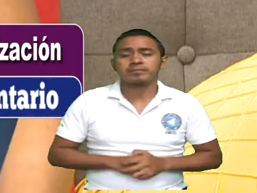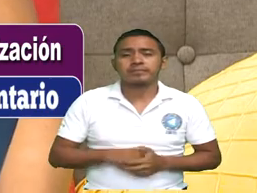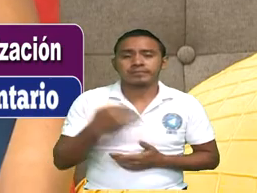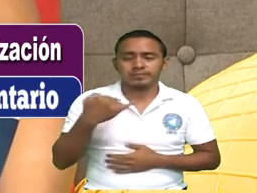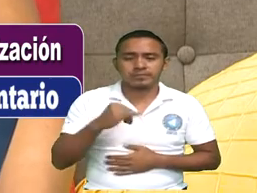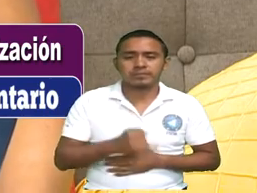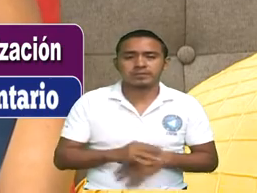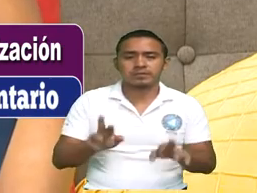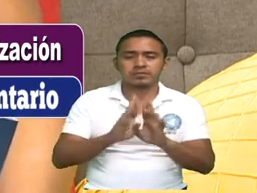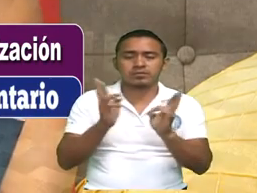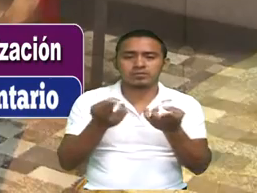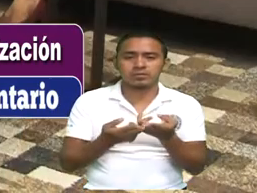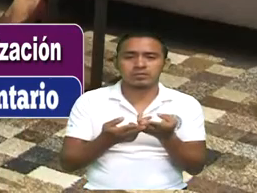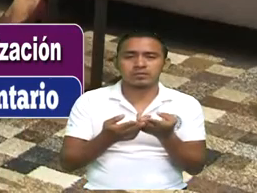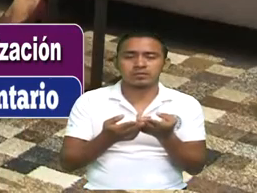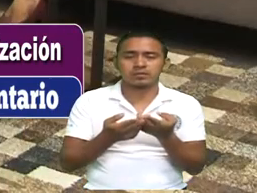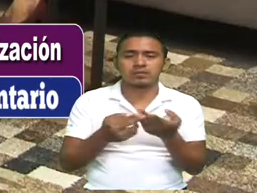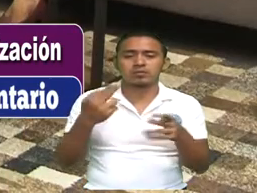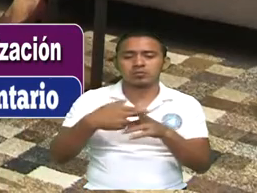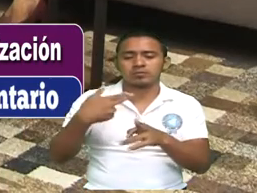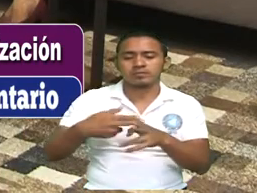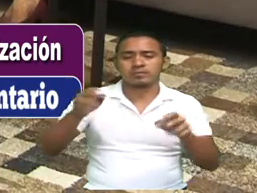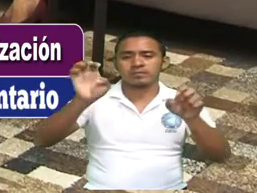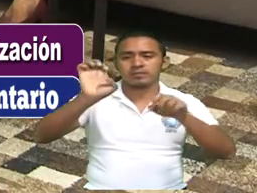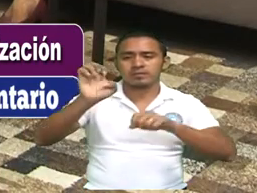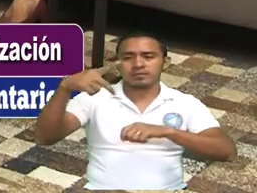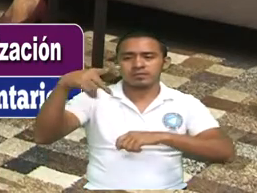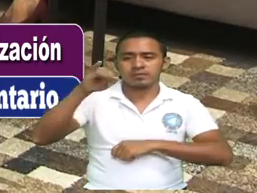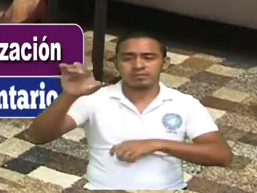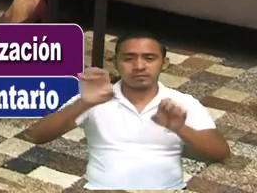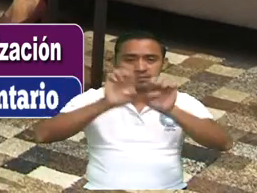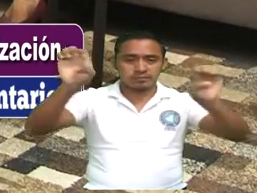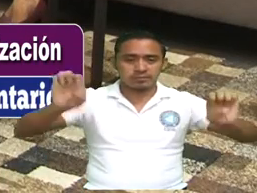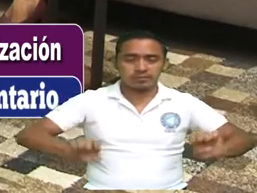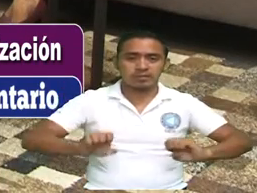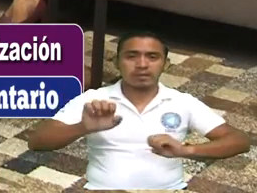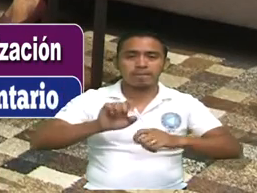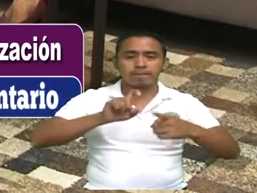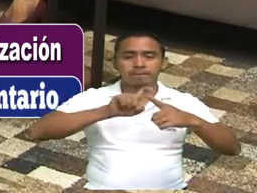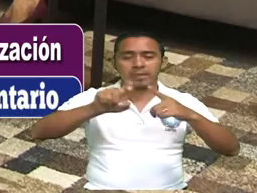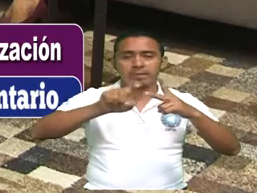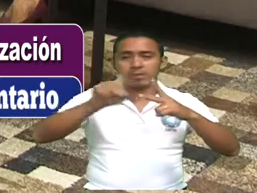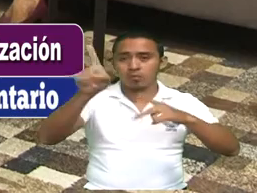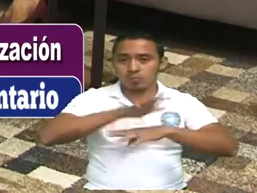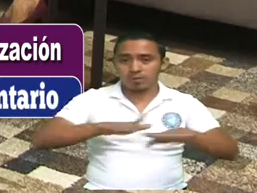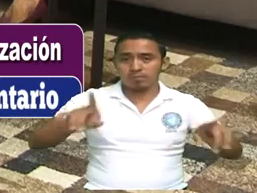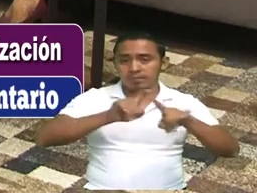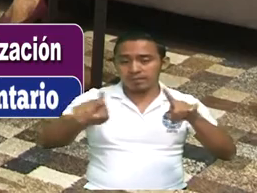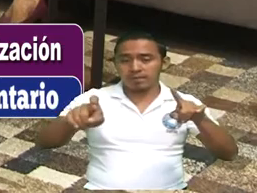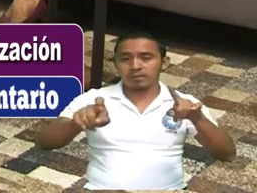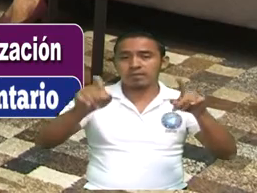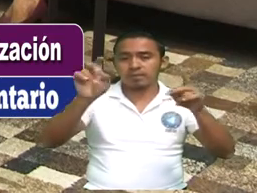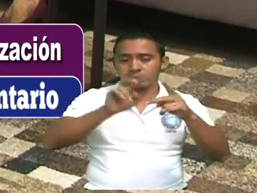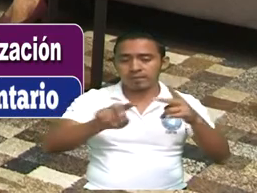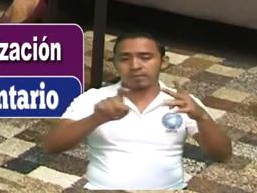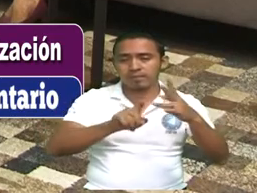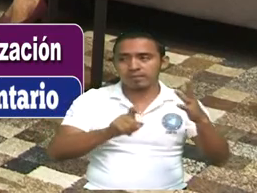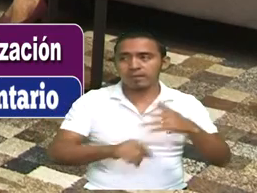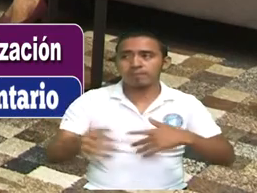encuentros interactivos, ¿verdad?, llamados EPI, que son los viernes de cada mes. Sí. Entonces, en un EPI se da